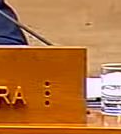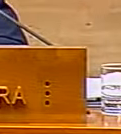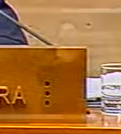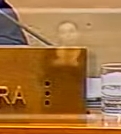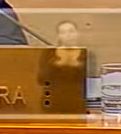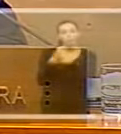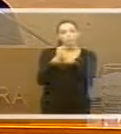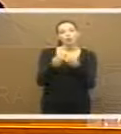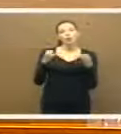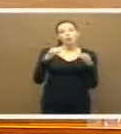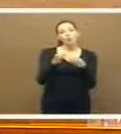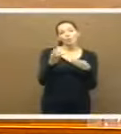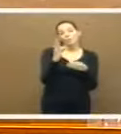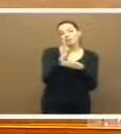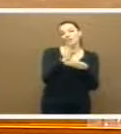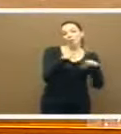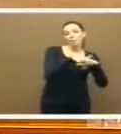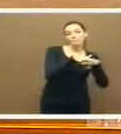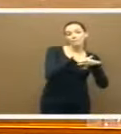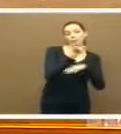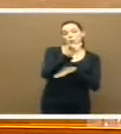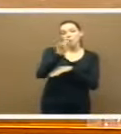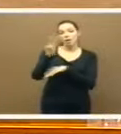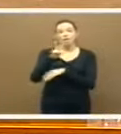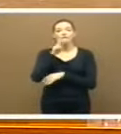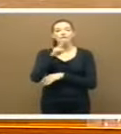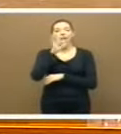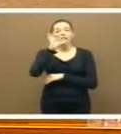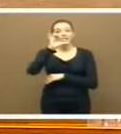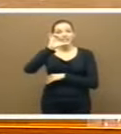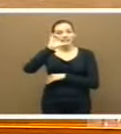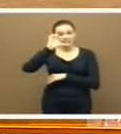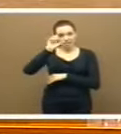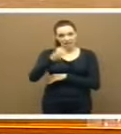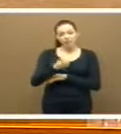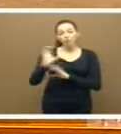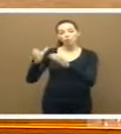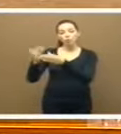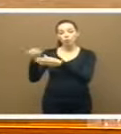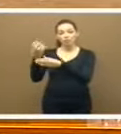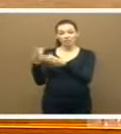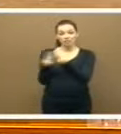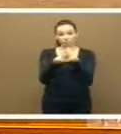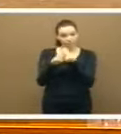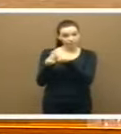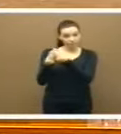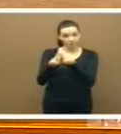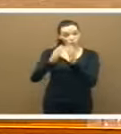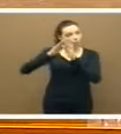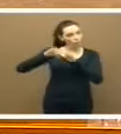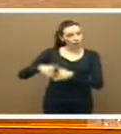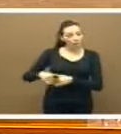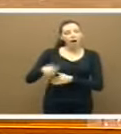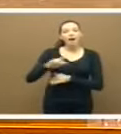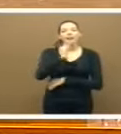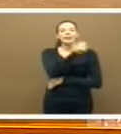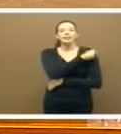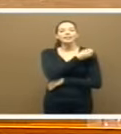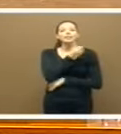grupos parlamentarios, del Grupo Mixto, del Grupo Parlamentario Izquierda Unida, Verdes-Síes y del Grupo Parlamentario Socialista, tiene el registro de